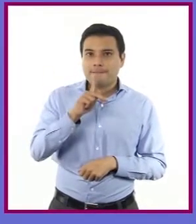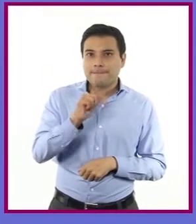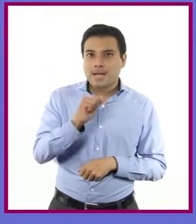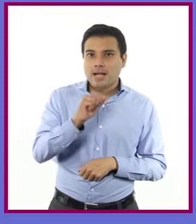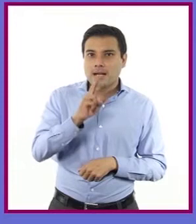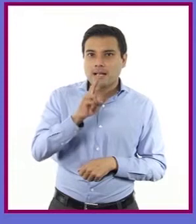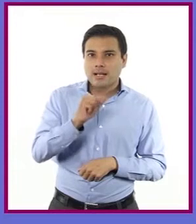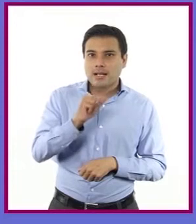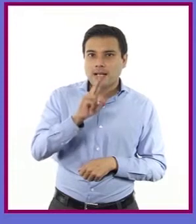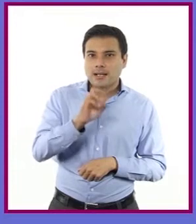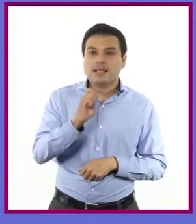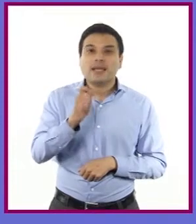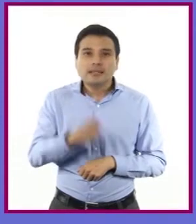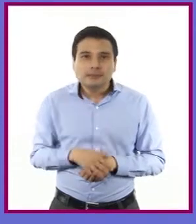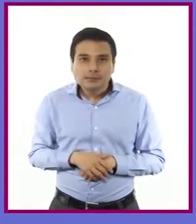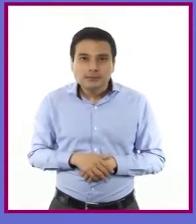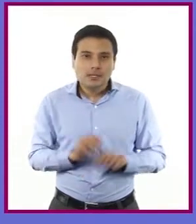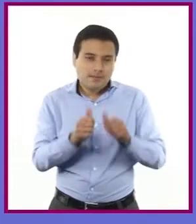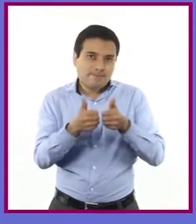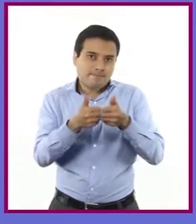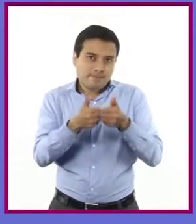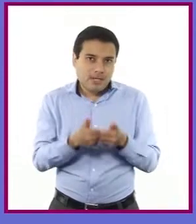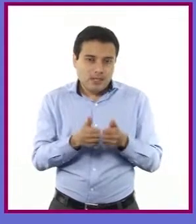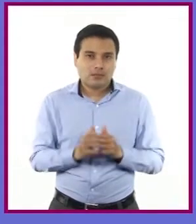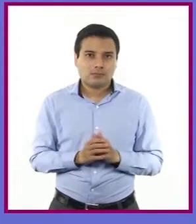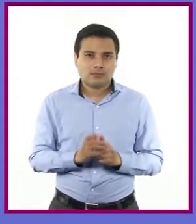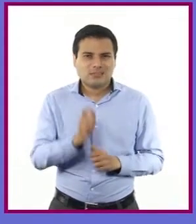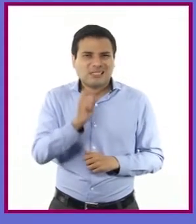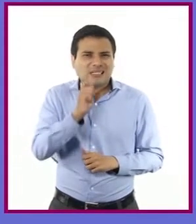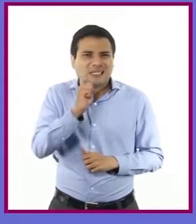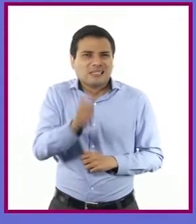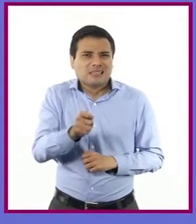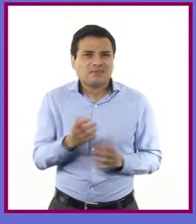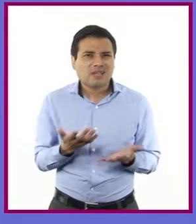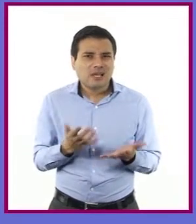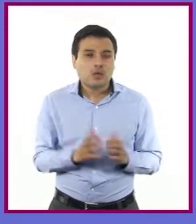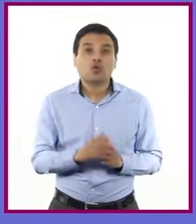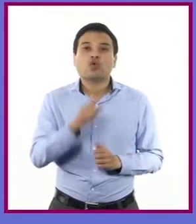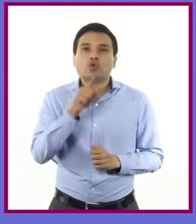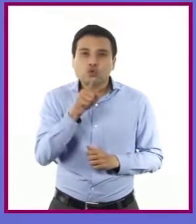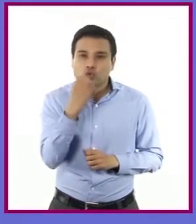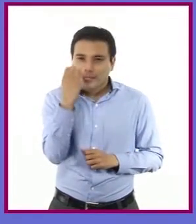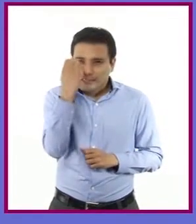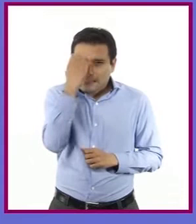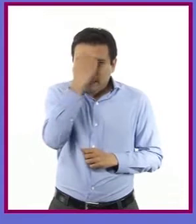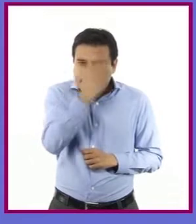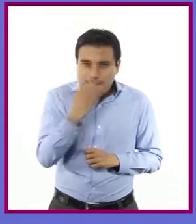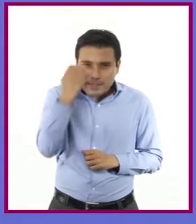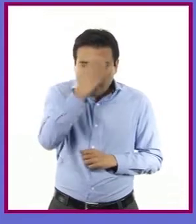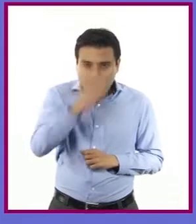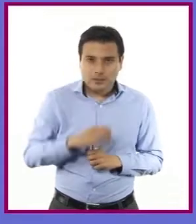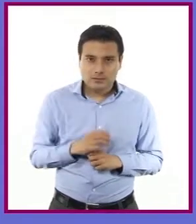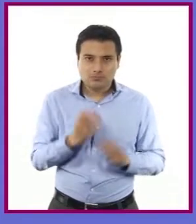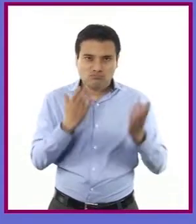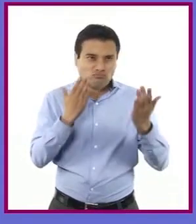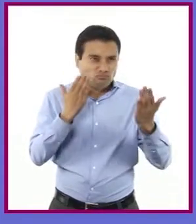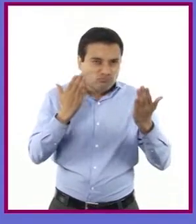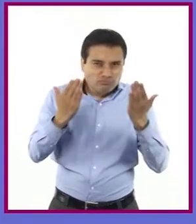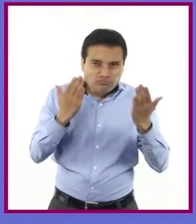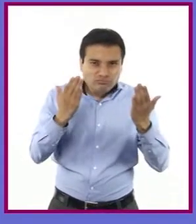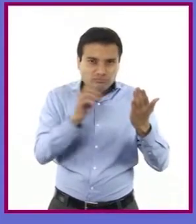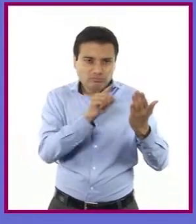significa parar. Entonces, ¿qué quiere decir? Dice examinar una cosa junto con otra para ver